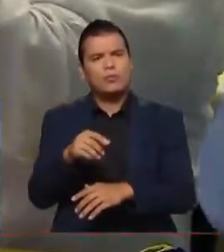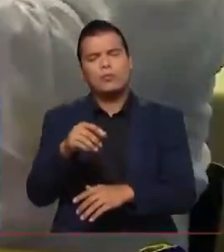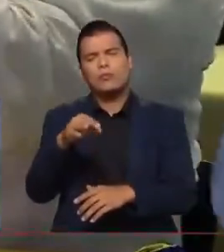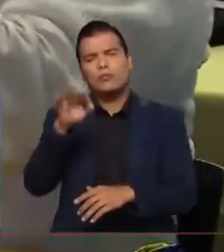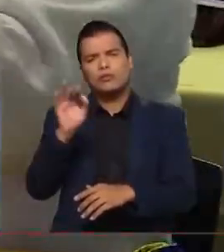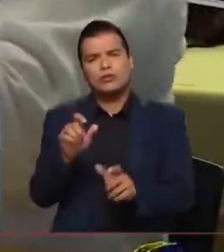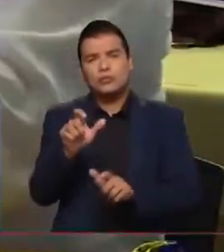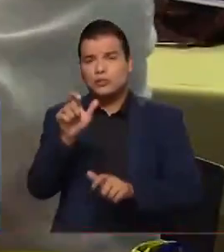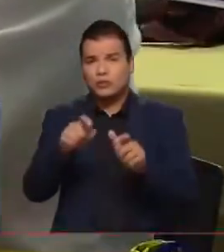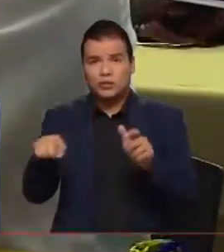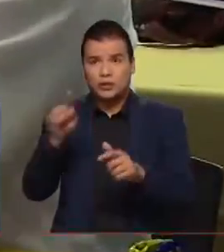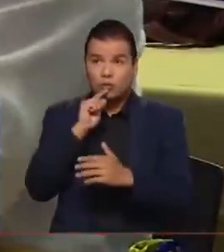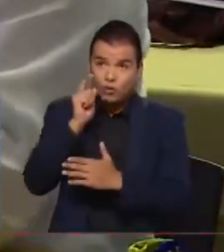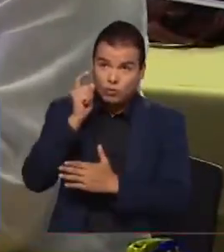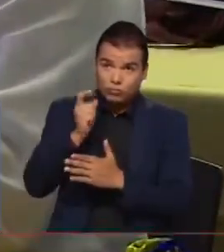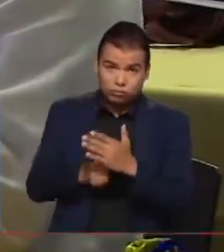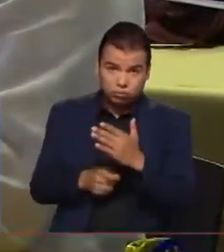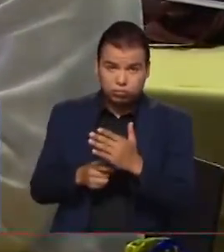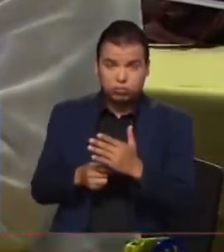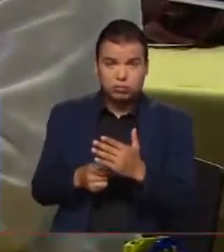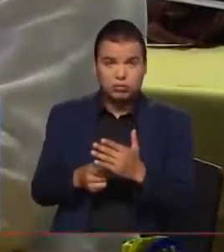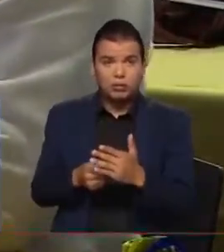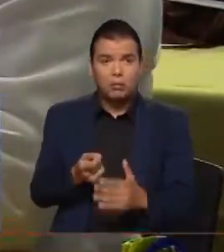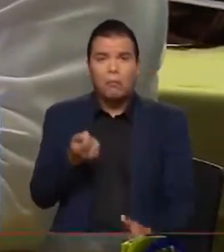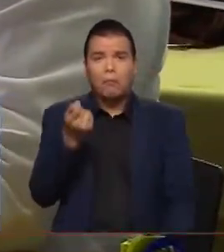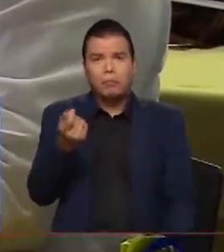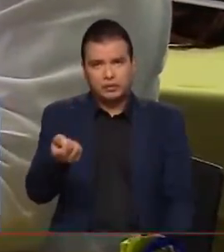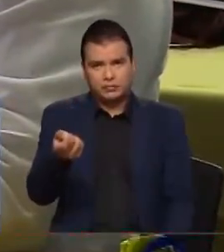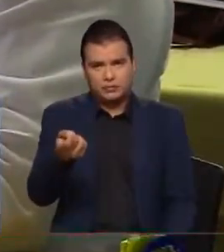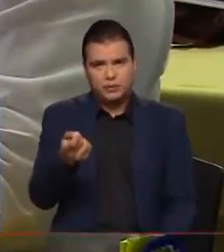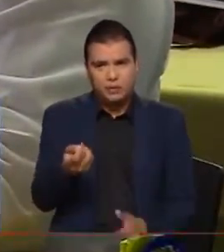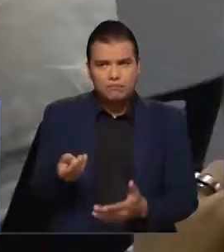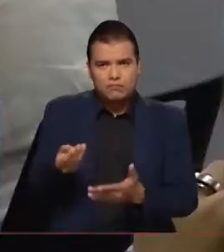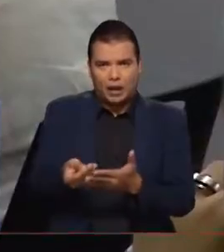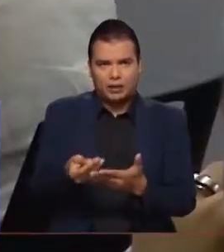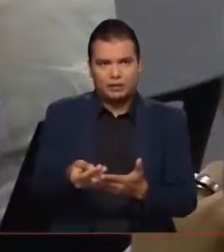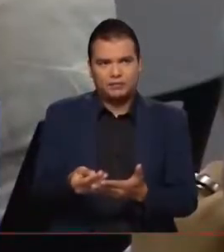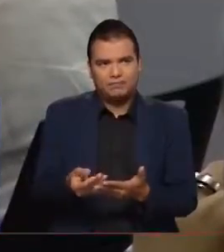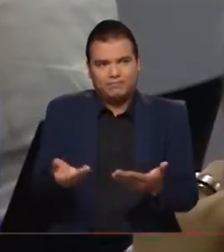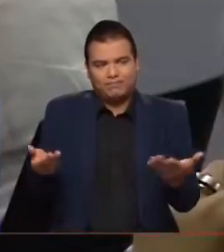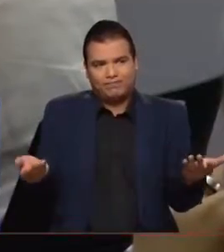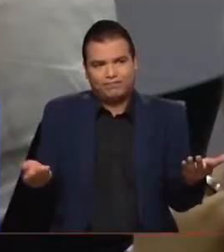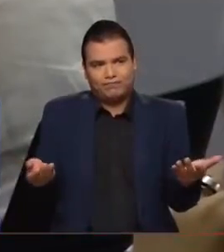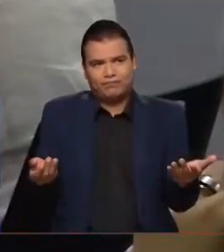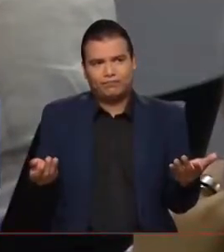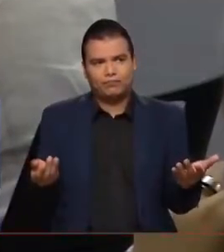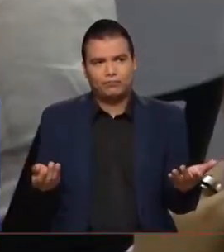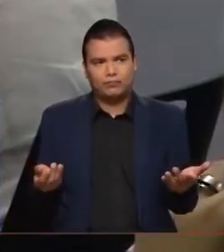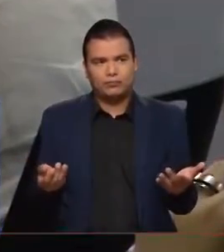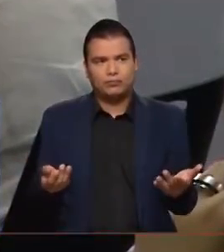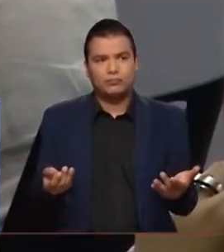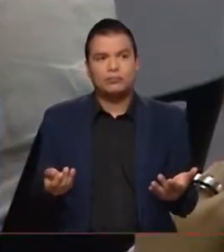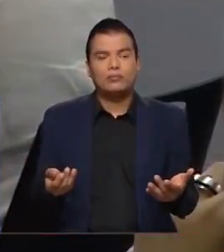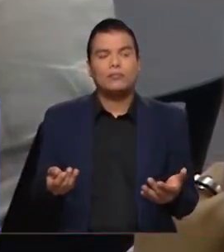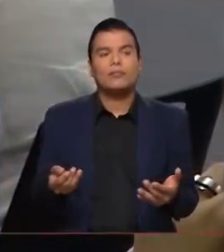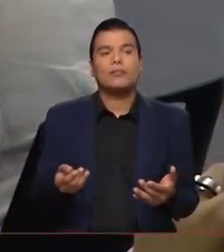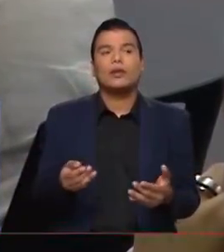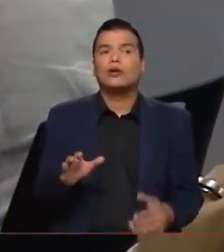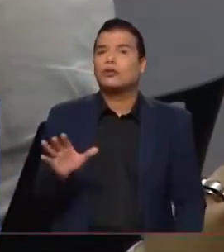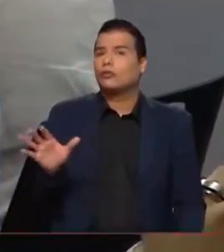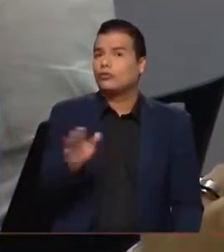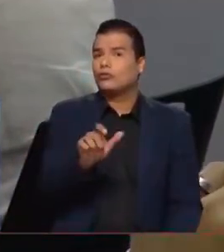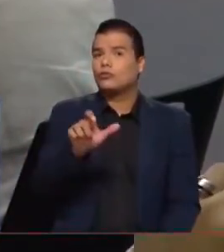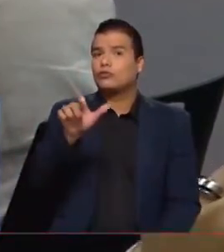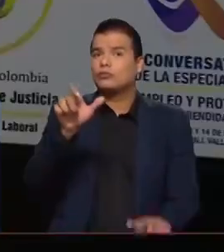sistema pensional universal. Corresponda a toda la población y no solamente a aquellos que tienen un trabajo formal, de que